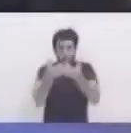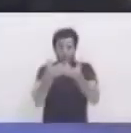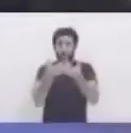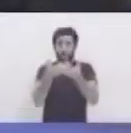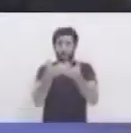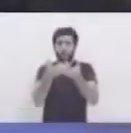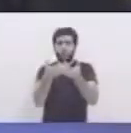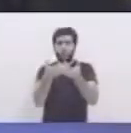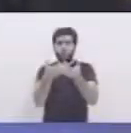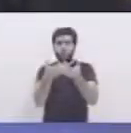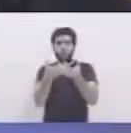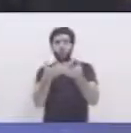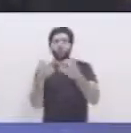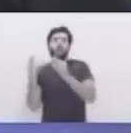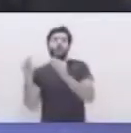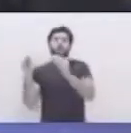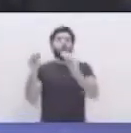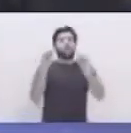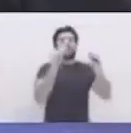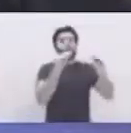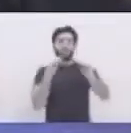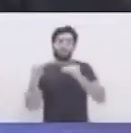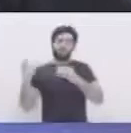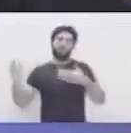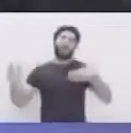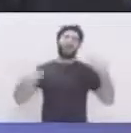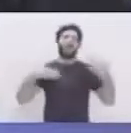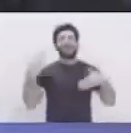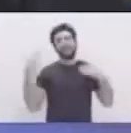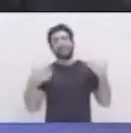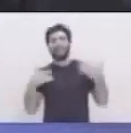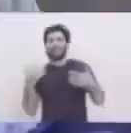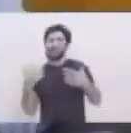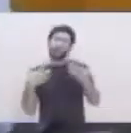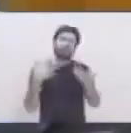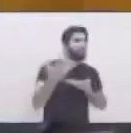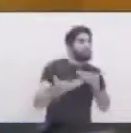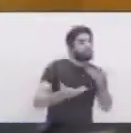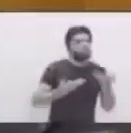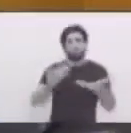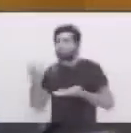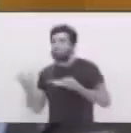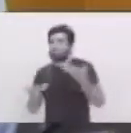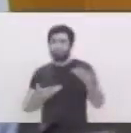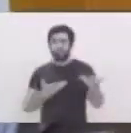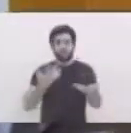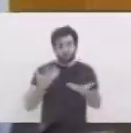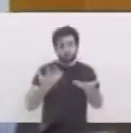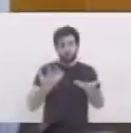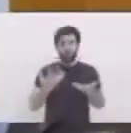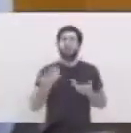puente. Y puedan platicar, puedan reír, puedan murmurar. Y que ese murmullo se escuche como el